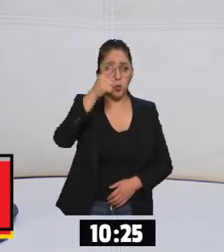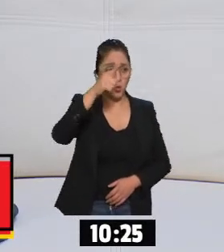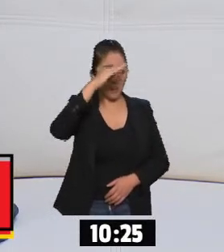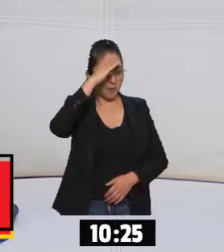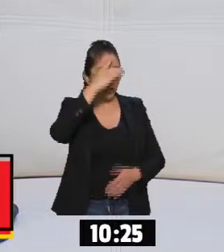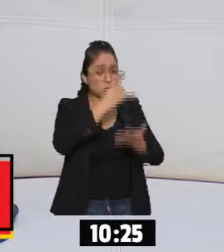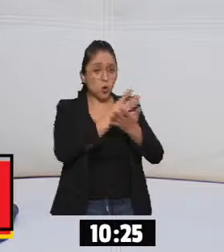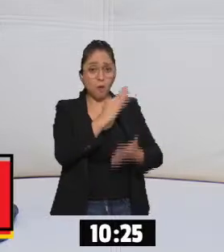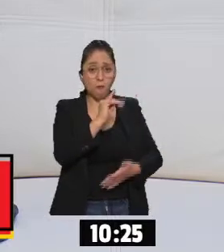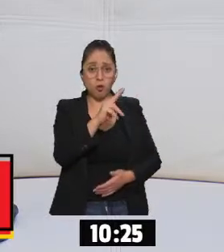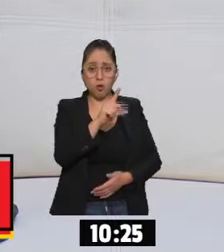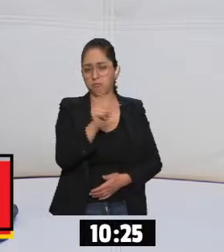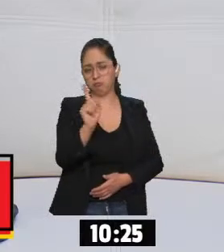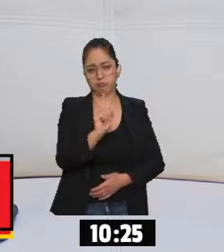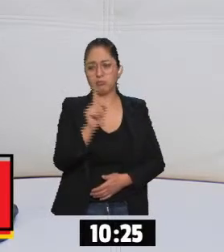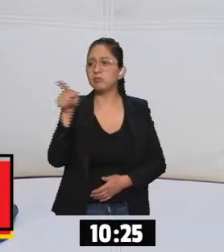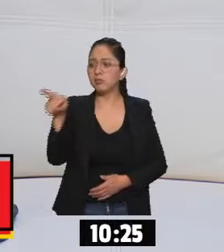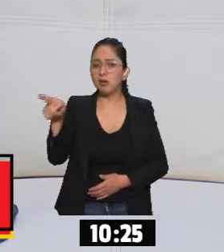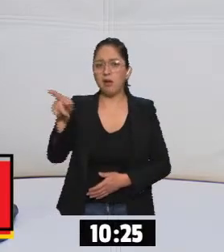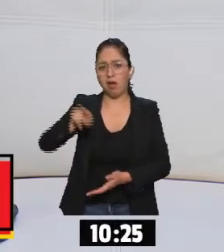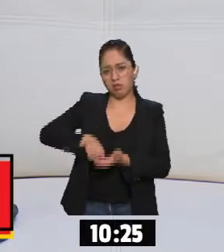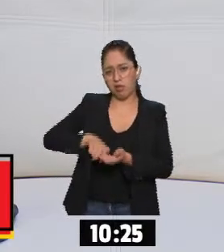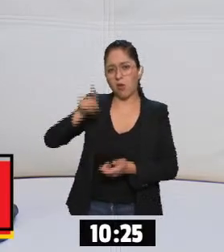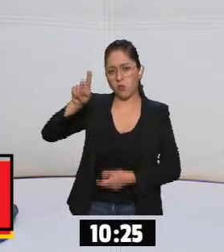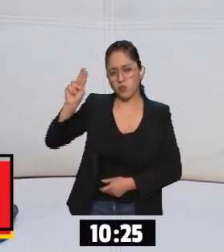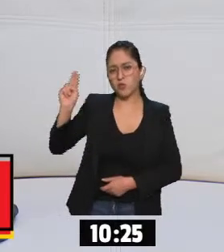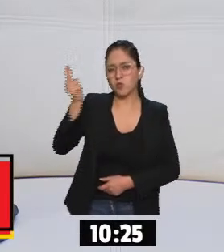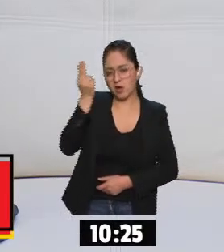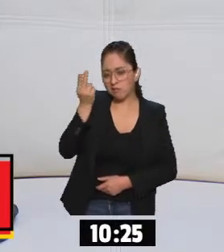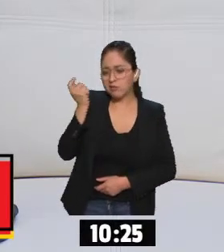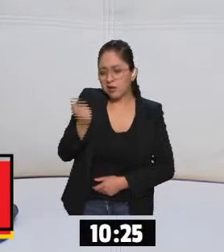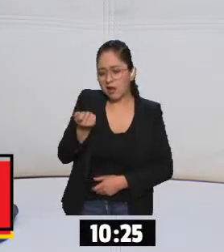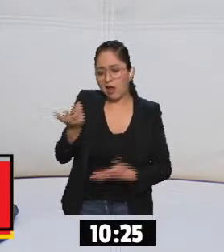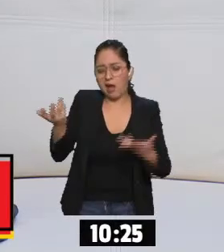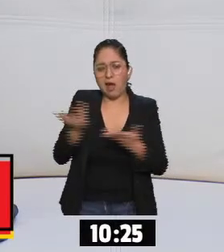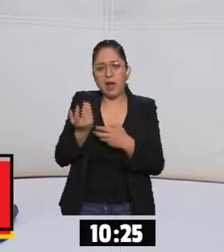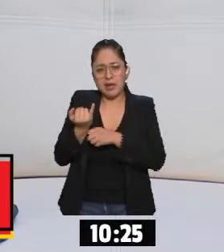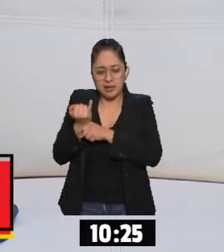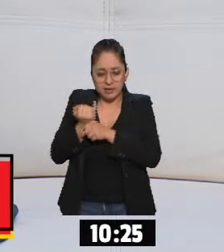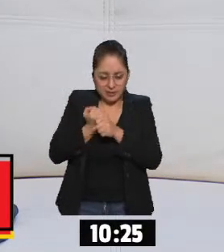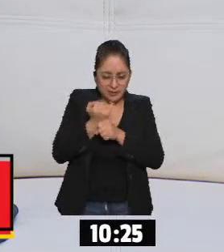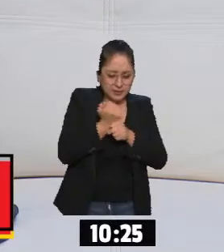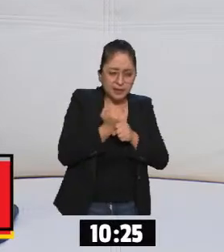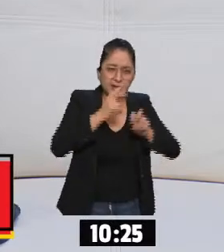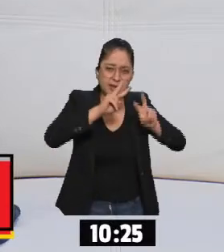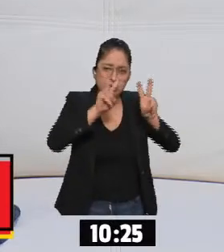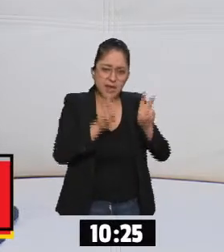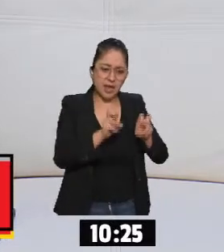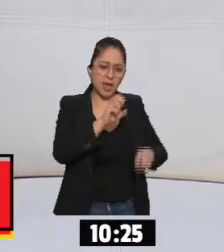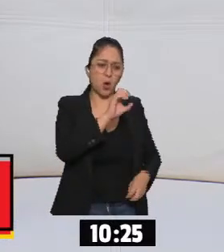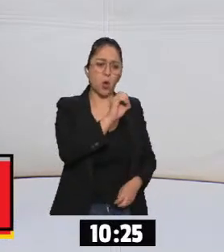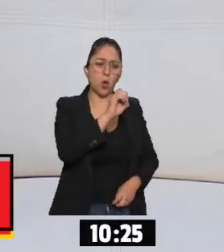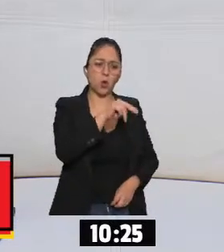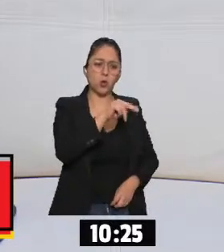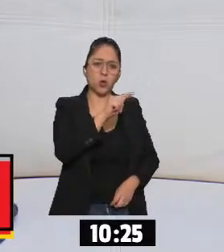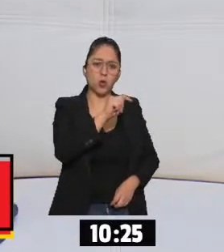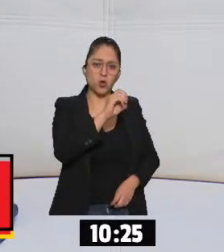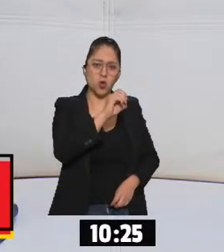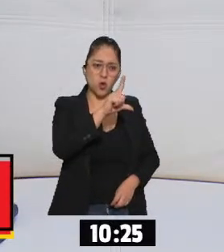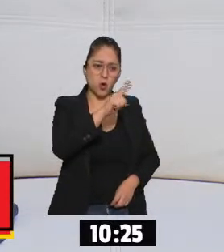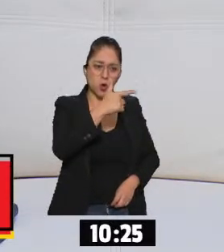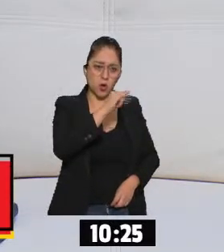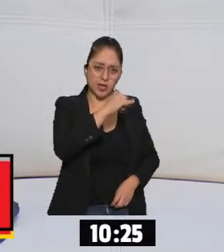En la UNAM estamos haciendo investigación justo desde las ontologías y epistemologías de los pueblos,